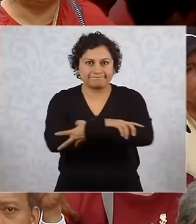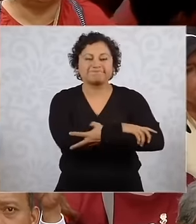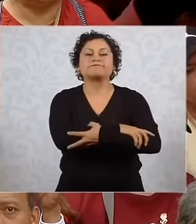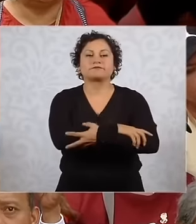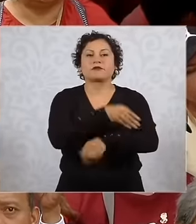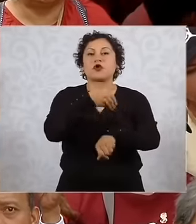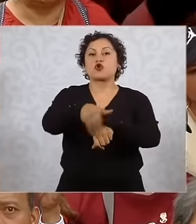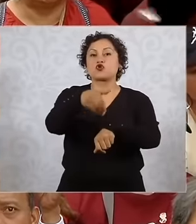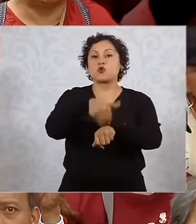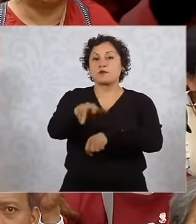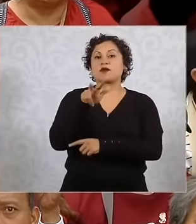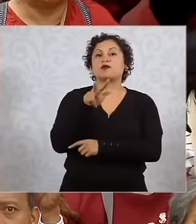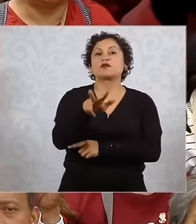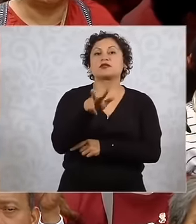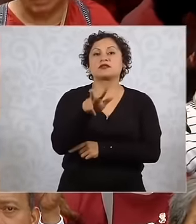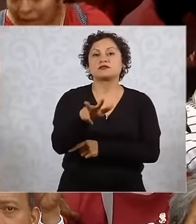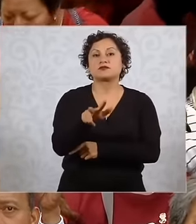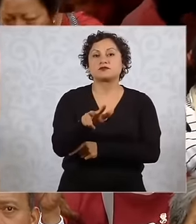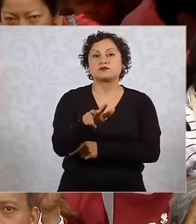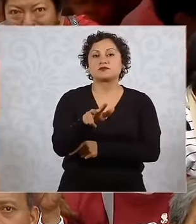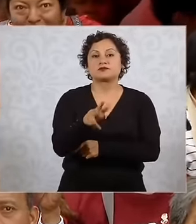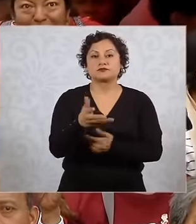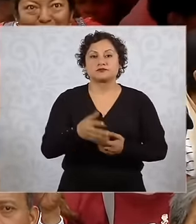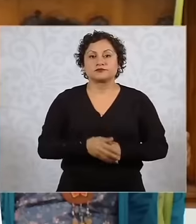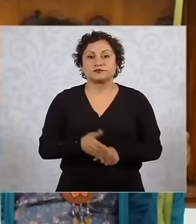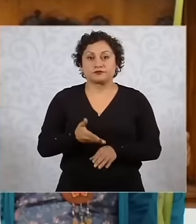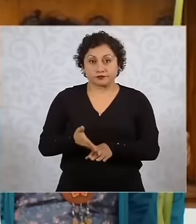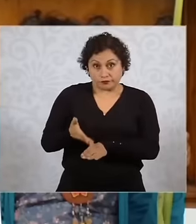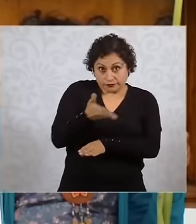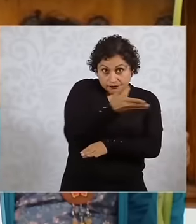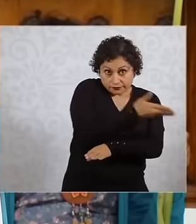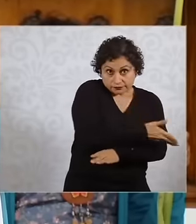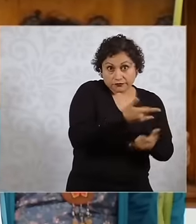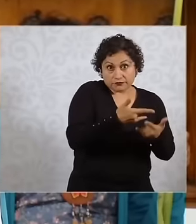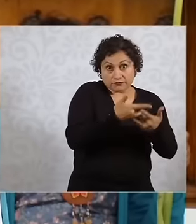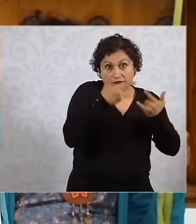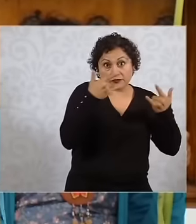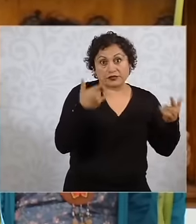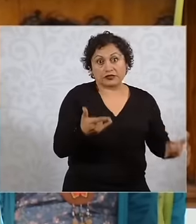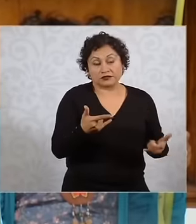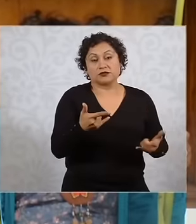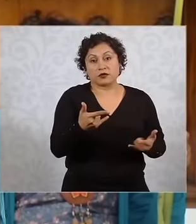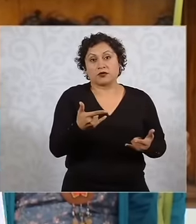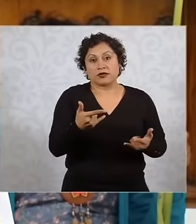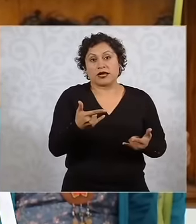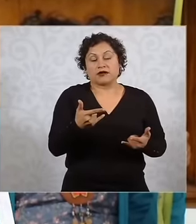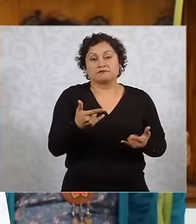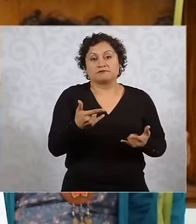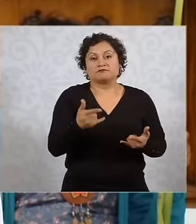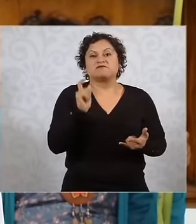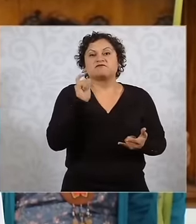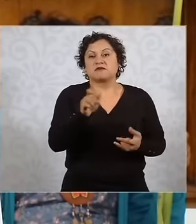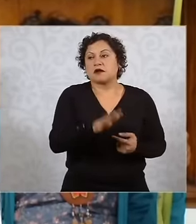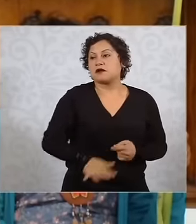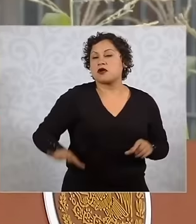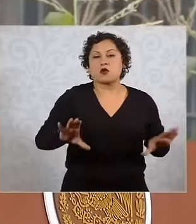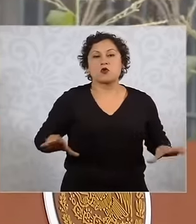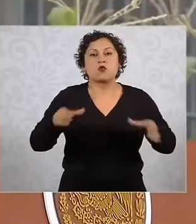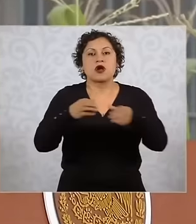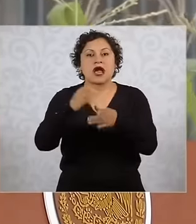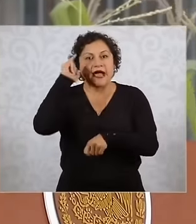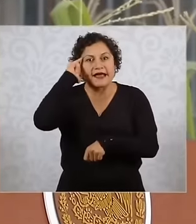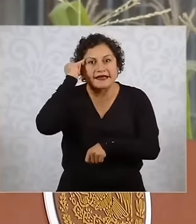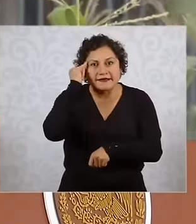Estamos saldando las deudas históricas que teníamos con los pueblos y las